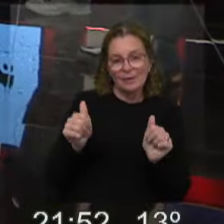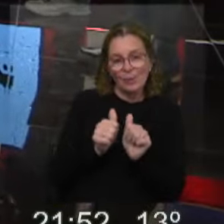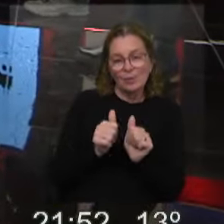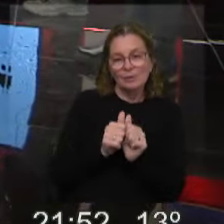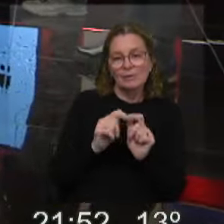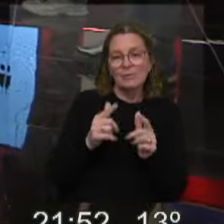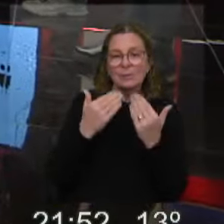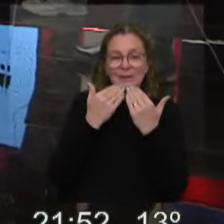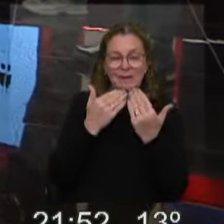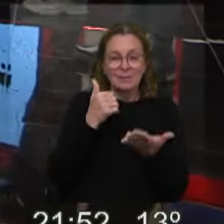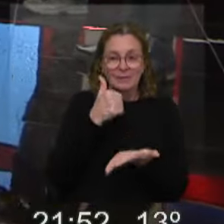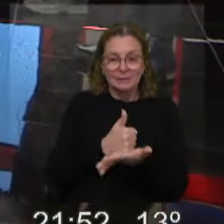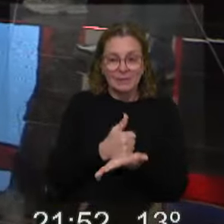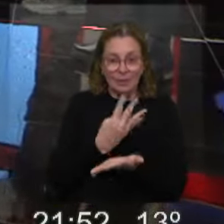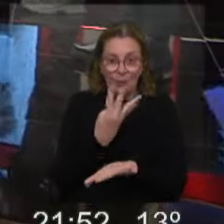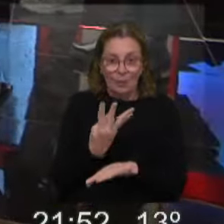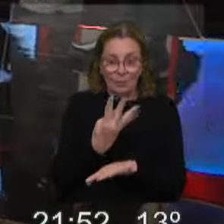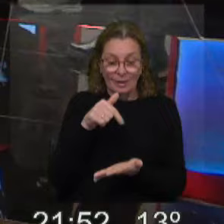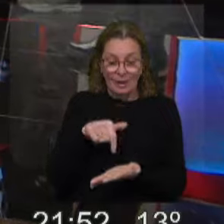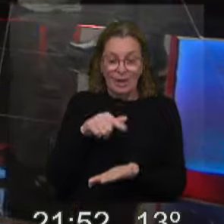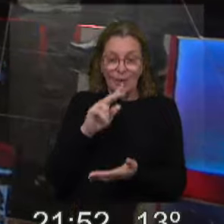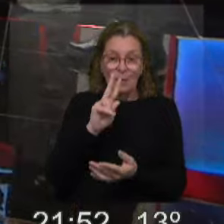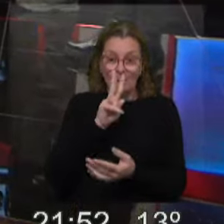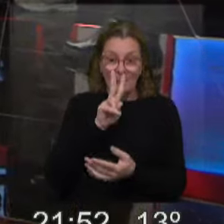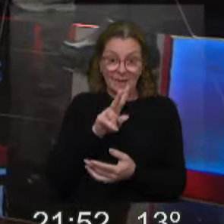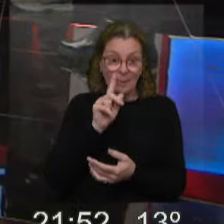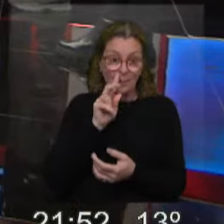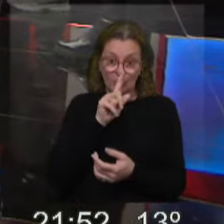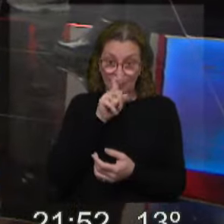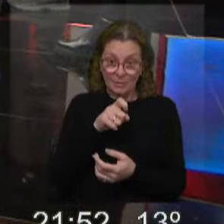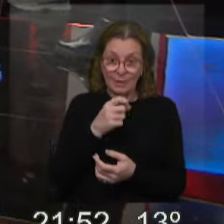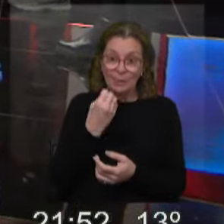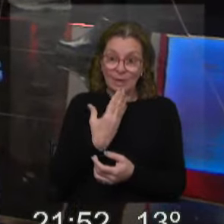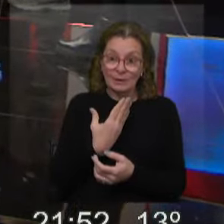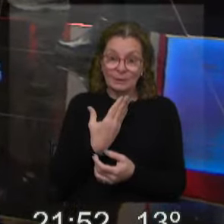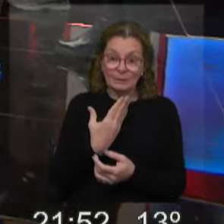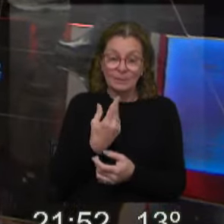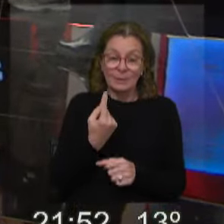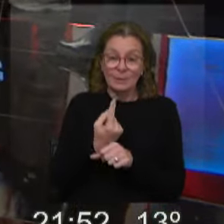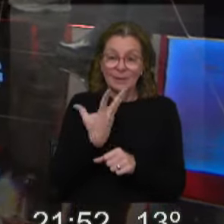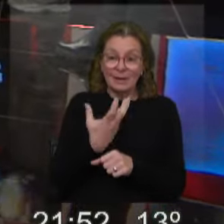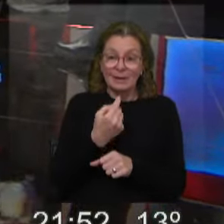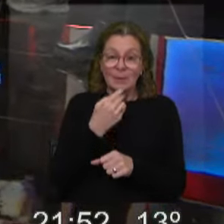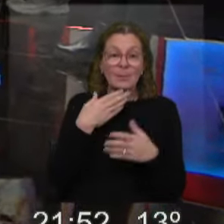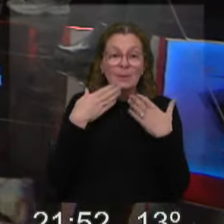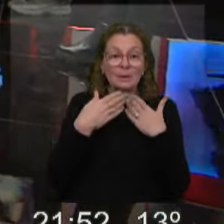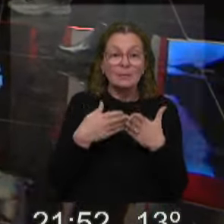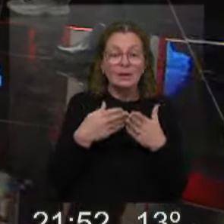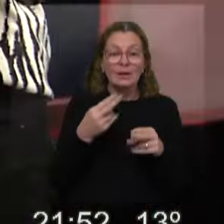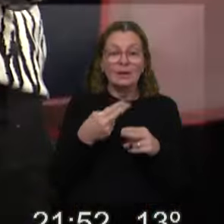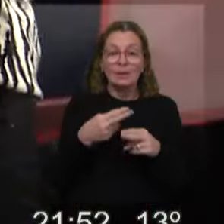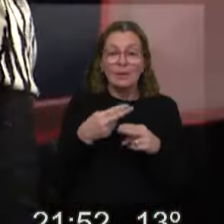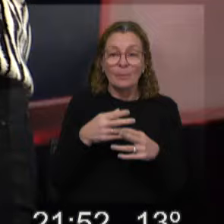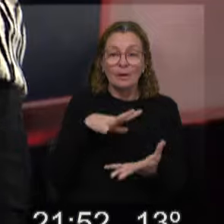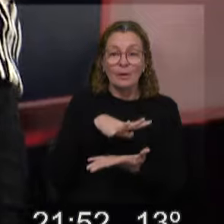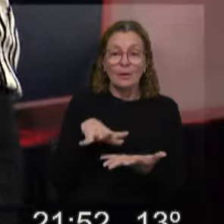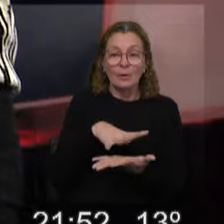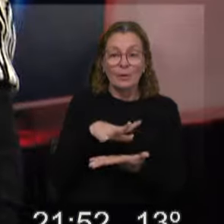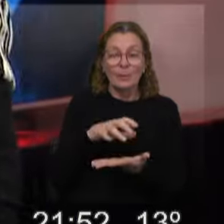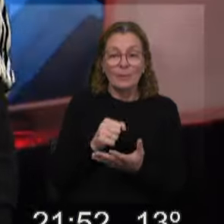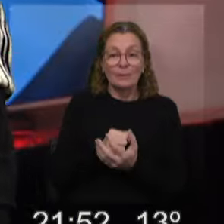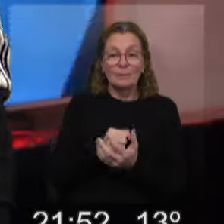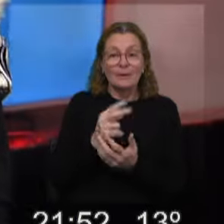muchas gracias por estar los cuatro acá hoy en Vine a Montevideo. Y bueno, lo primero que quiero preguntar es el nombre de la banda, que calculo que tendrá